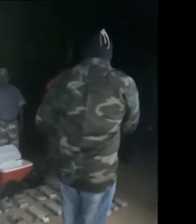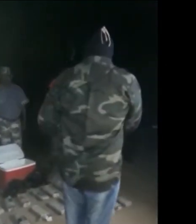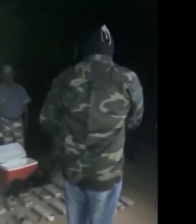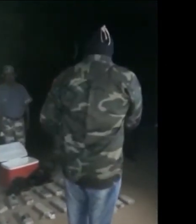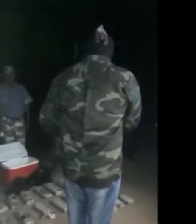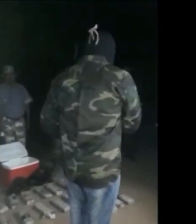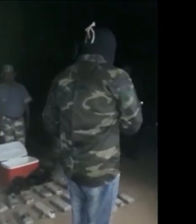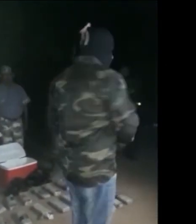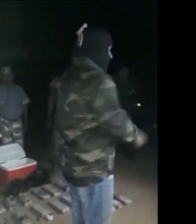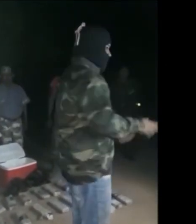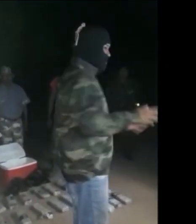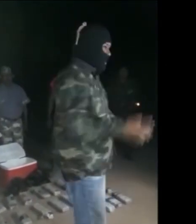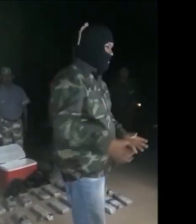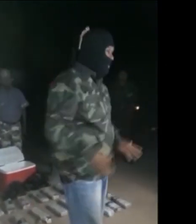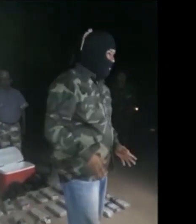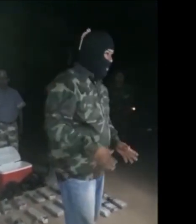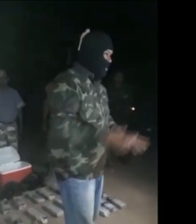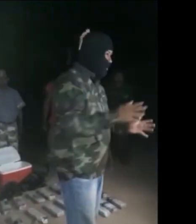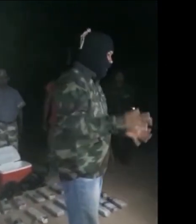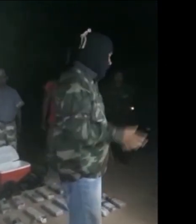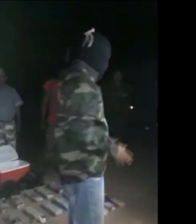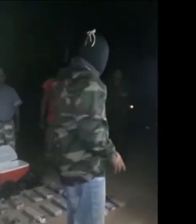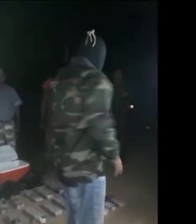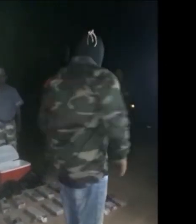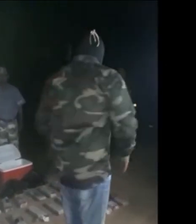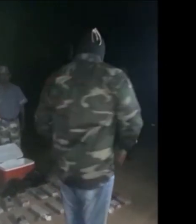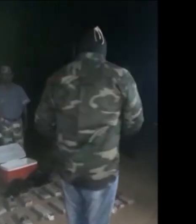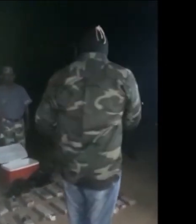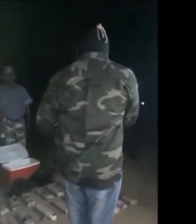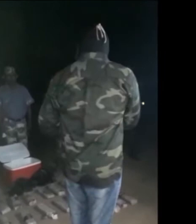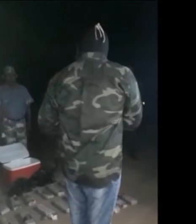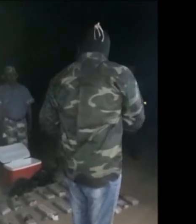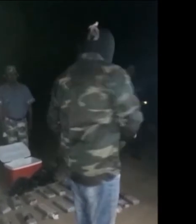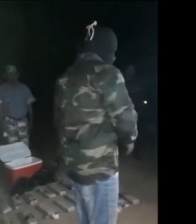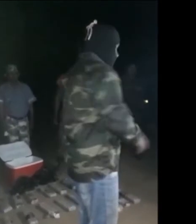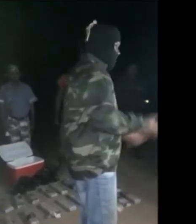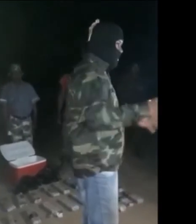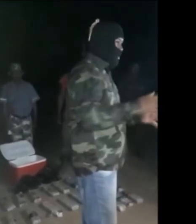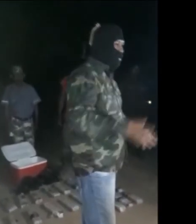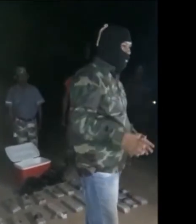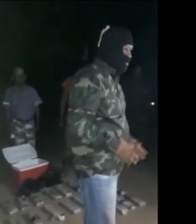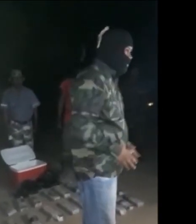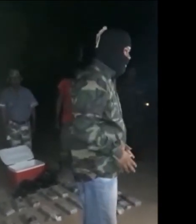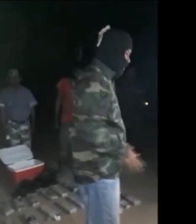nosotros creemos, efectivamente podríamos tener la visita de la ministra con su